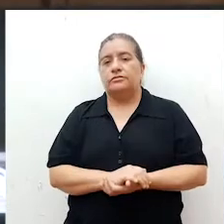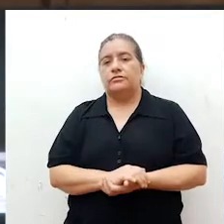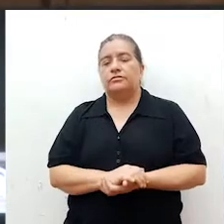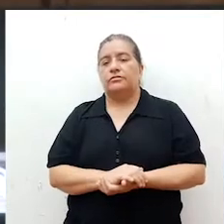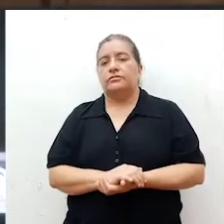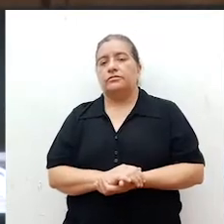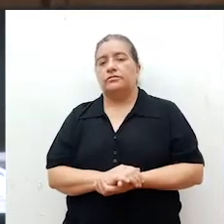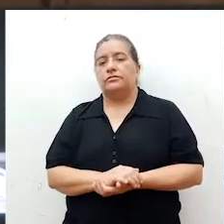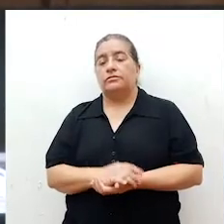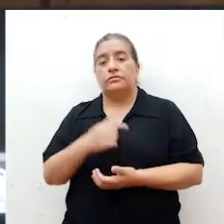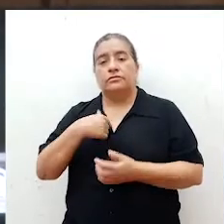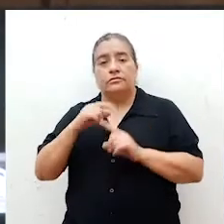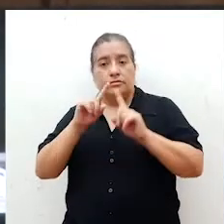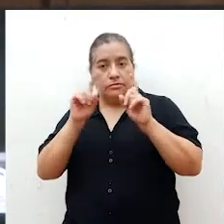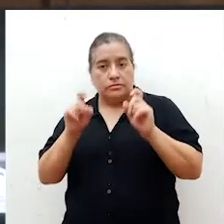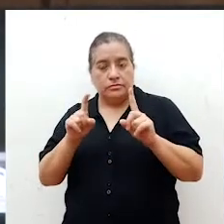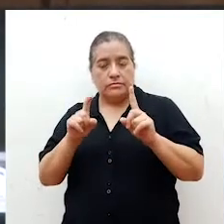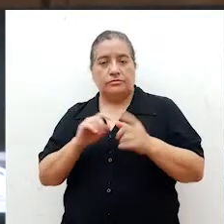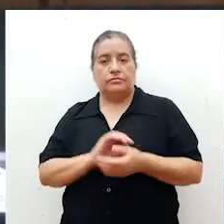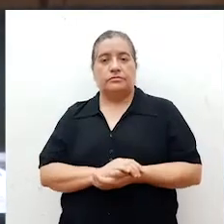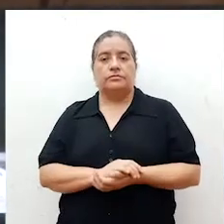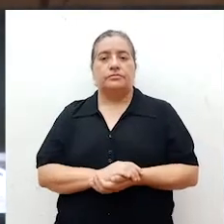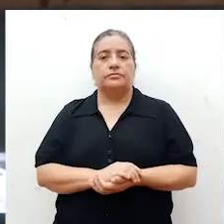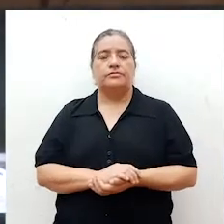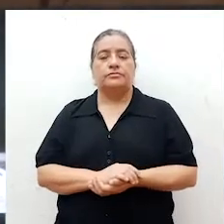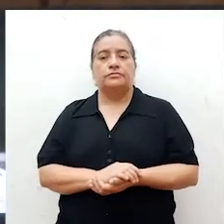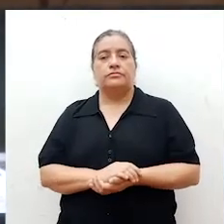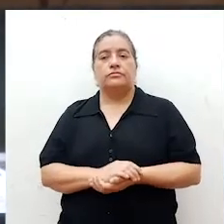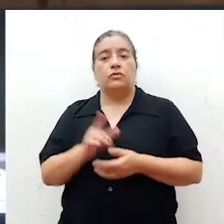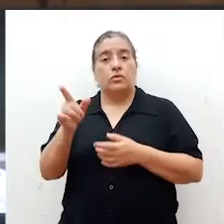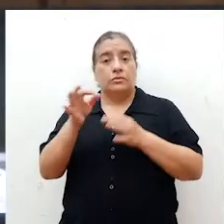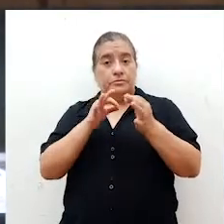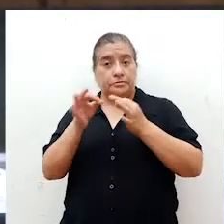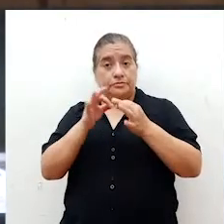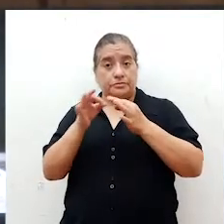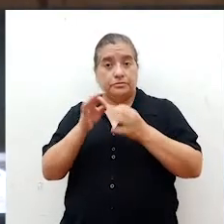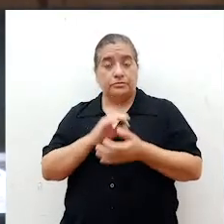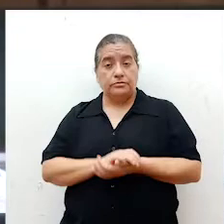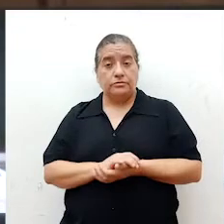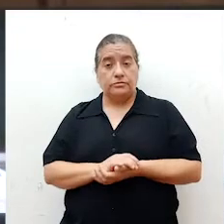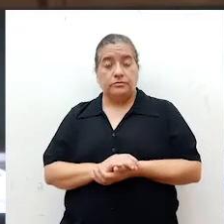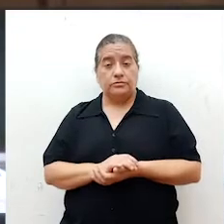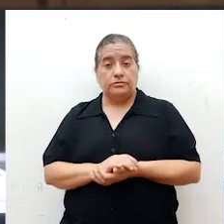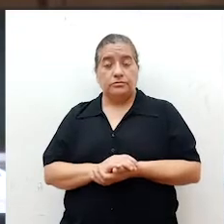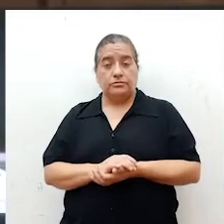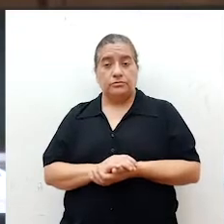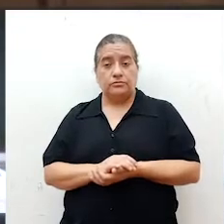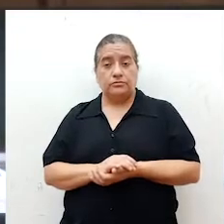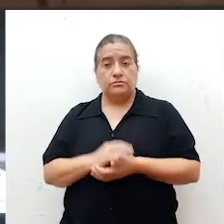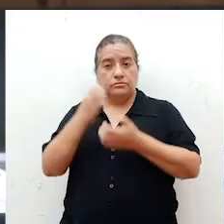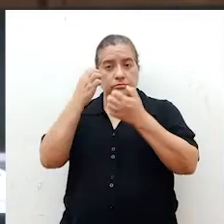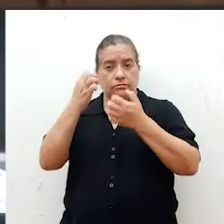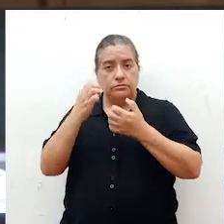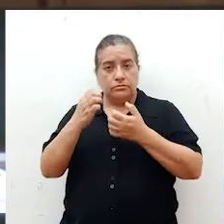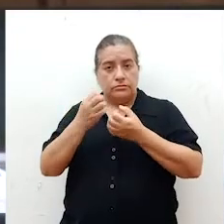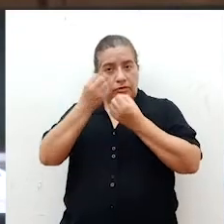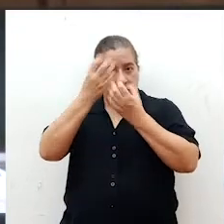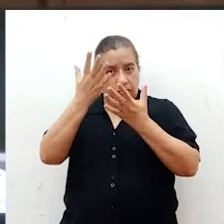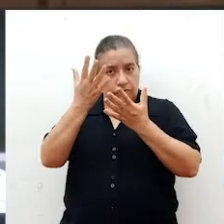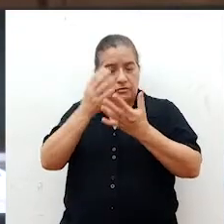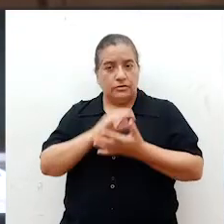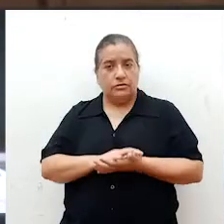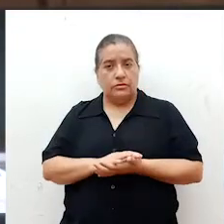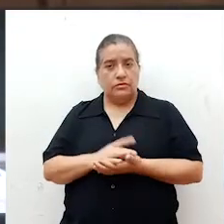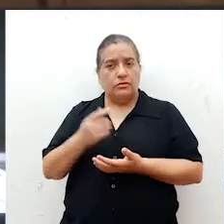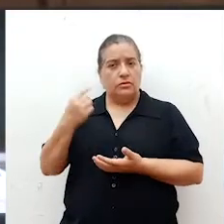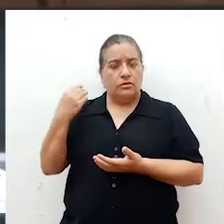días de que las DIRIs habrían contabilizado muchos más casos, casi el doble, casi 2 millones de casos